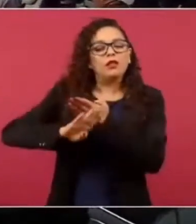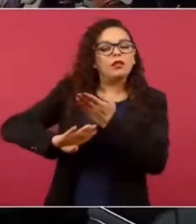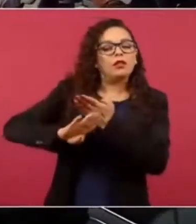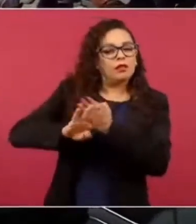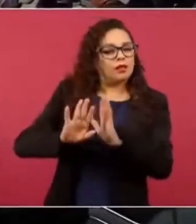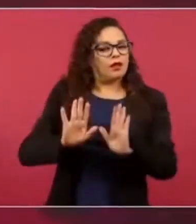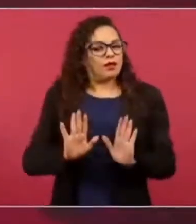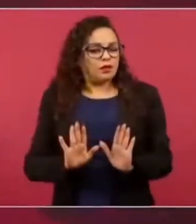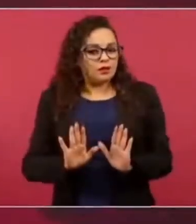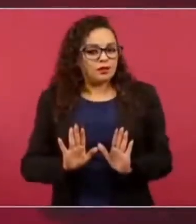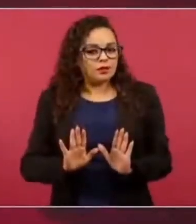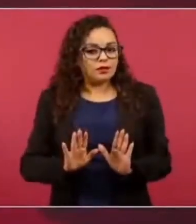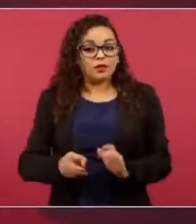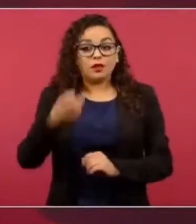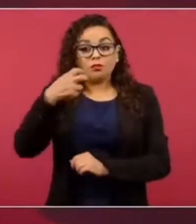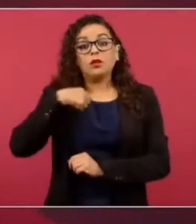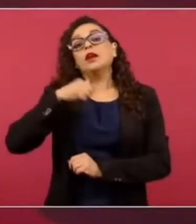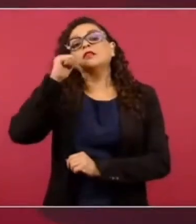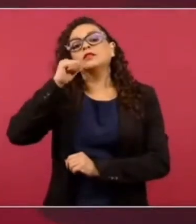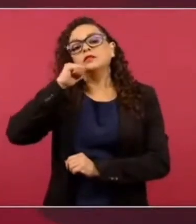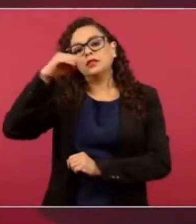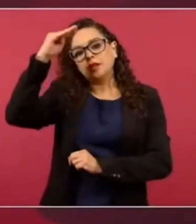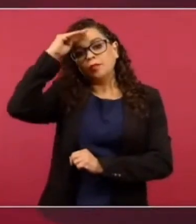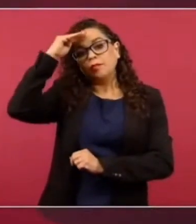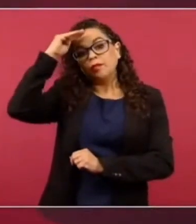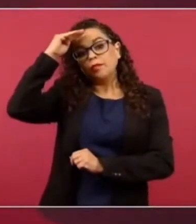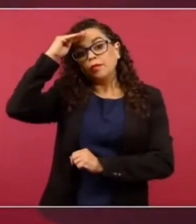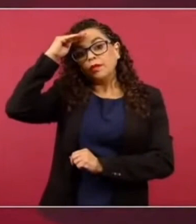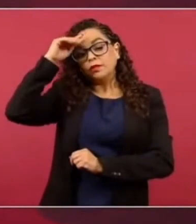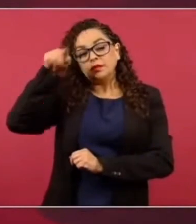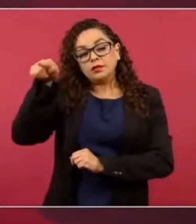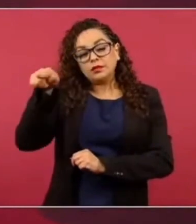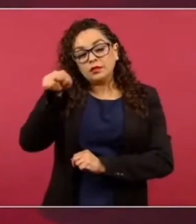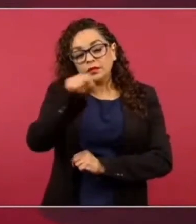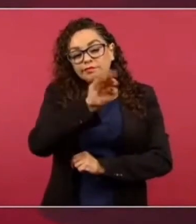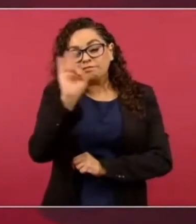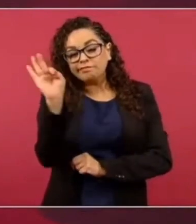y siempre tengo que estar pensando hacia adelante.